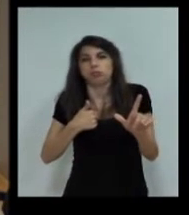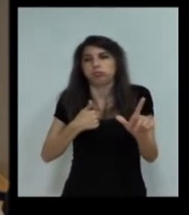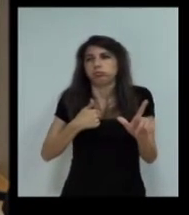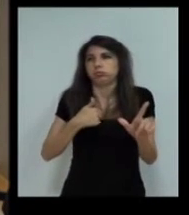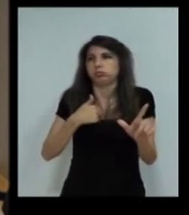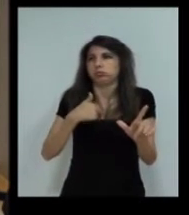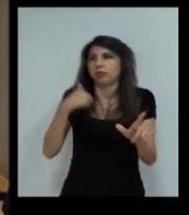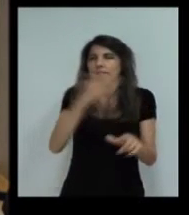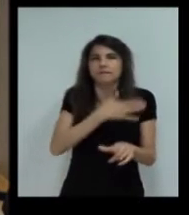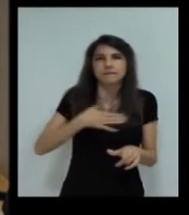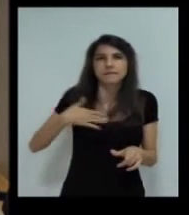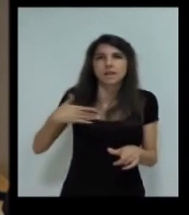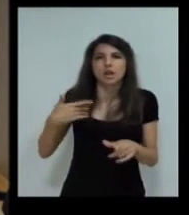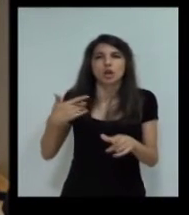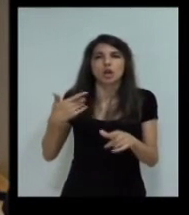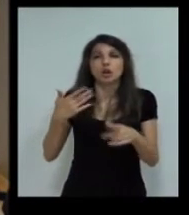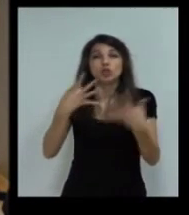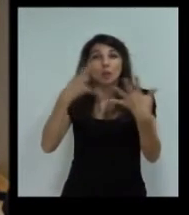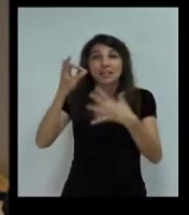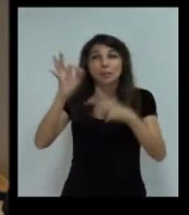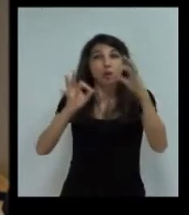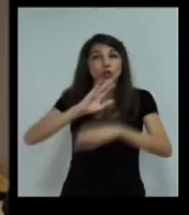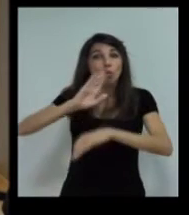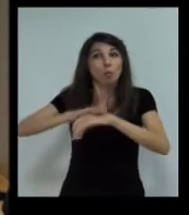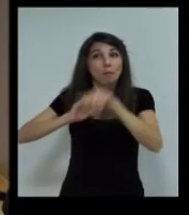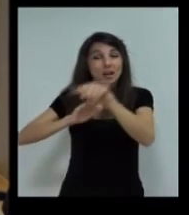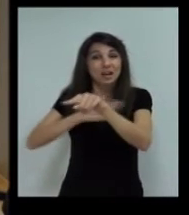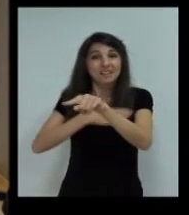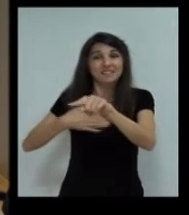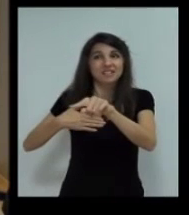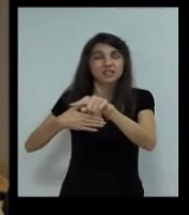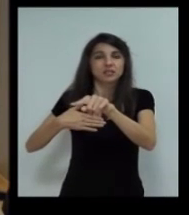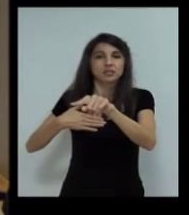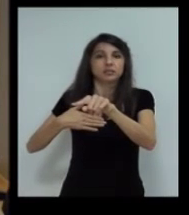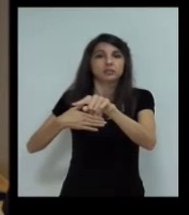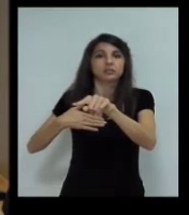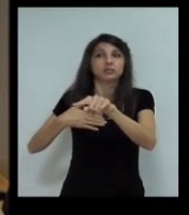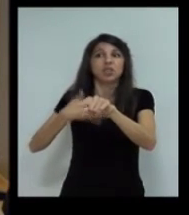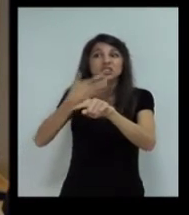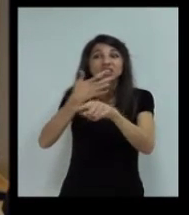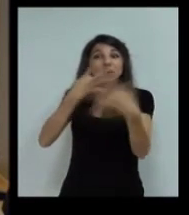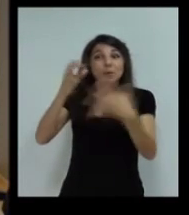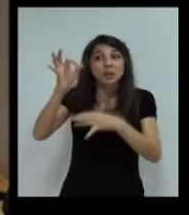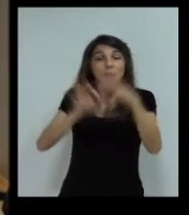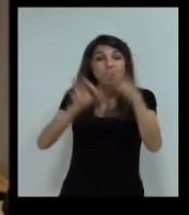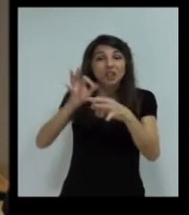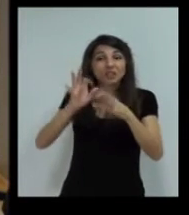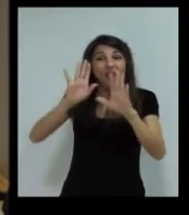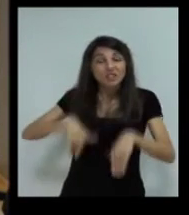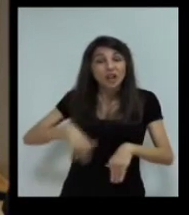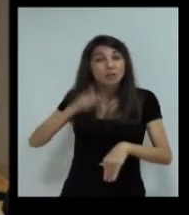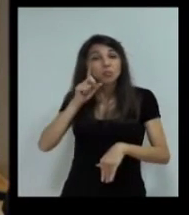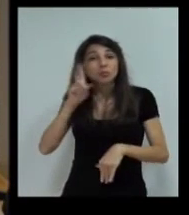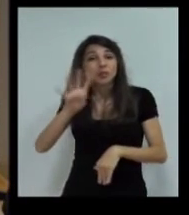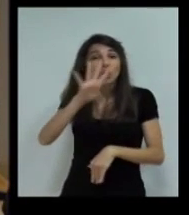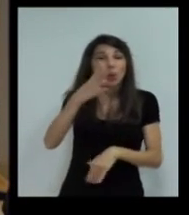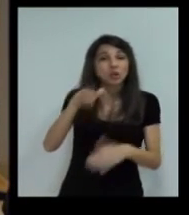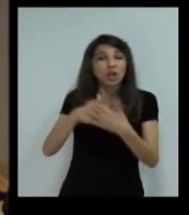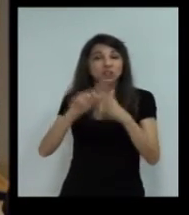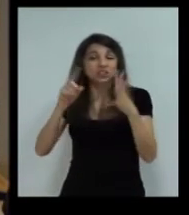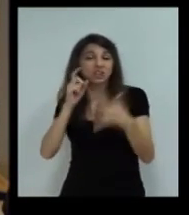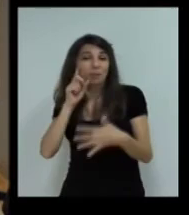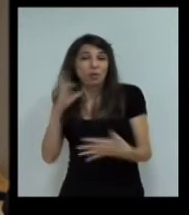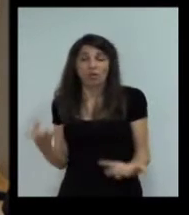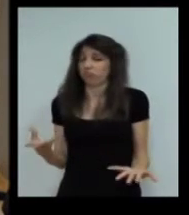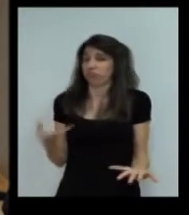porcentajes. O sea, prefiero no llegar al 90%. Si el 90% lo doy de 4 a 6 de la mañana. Sí, sí. No, o sea,